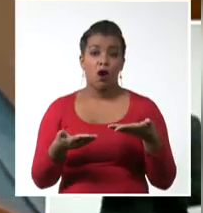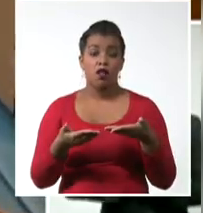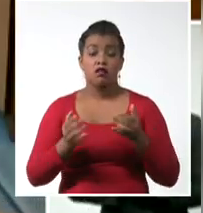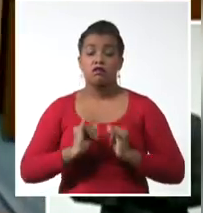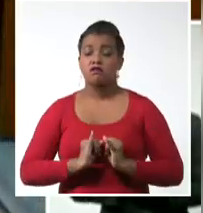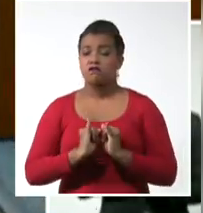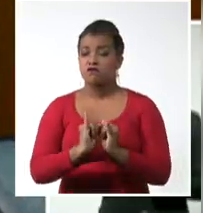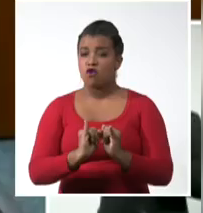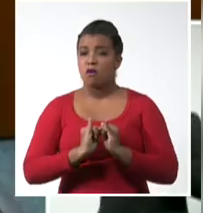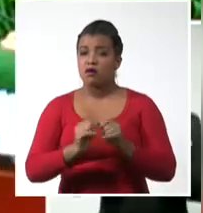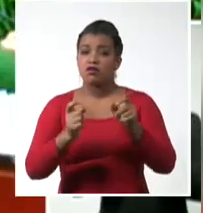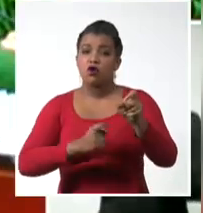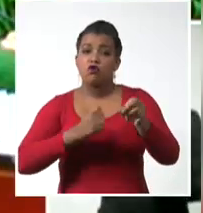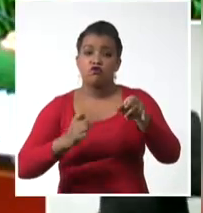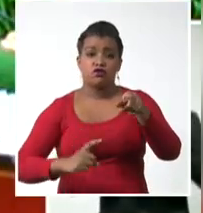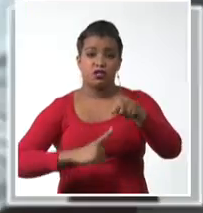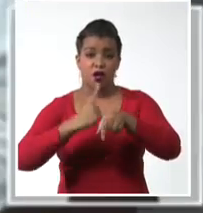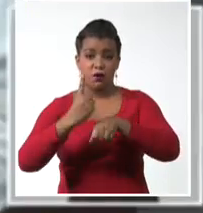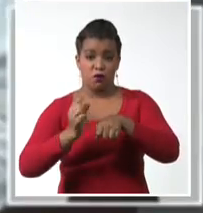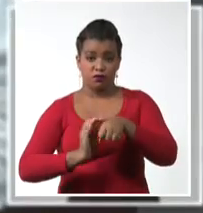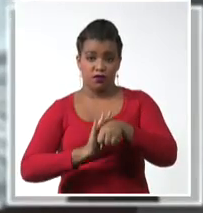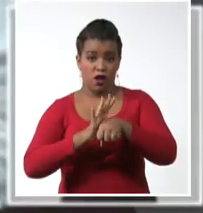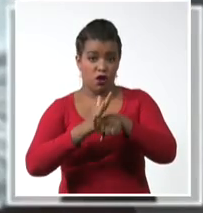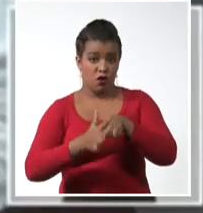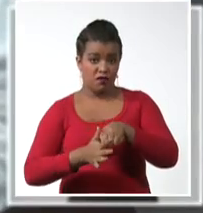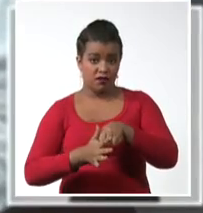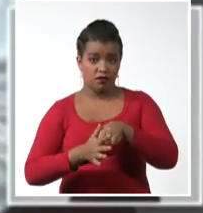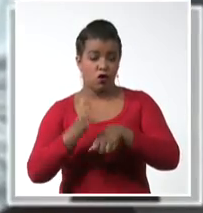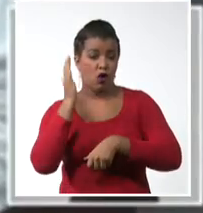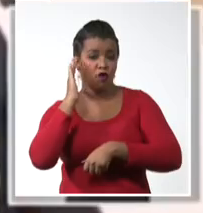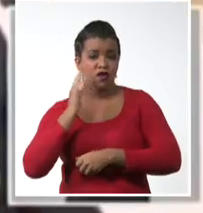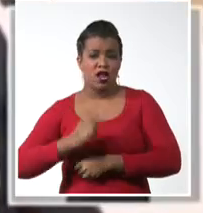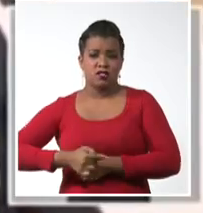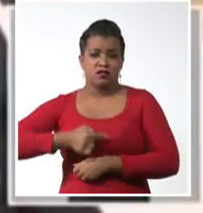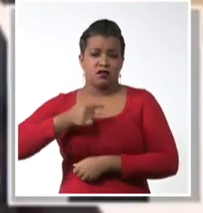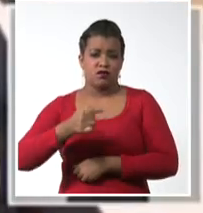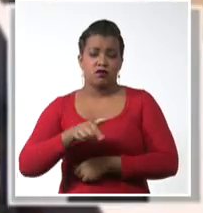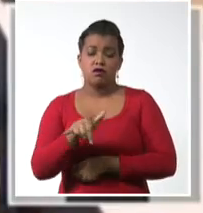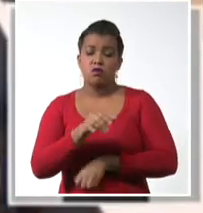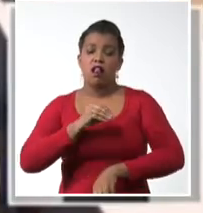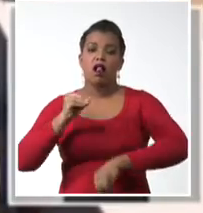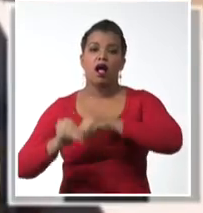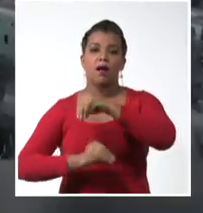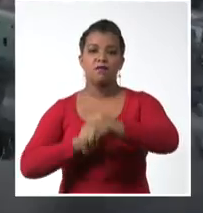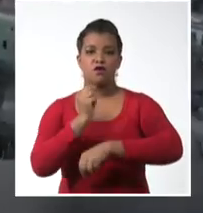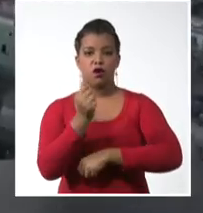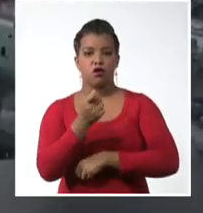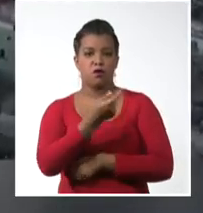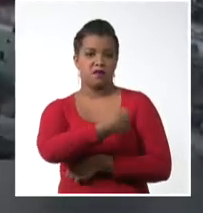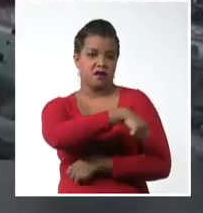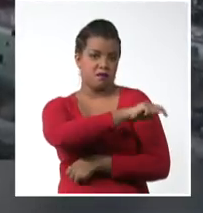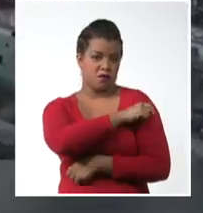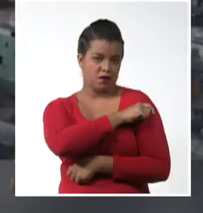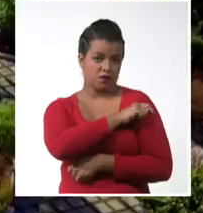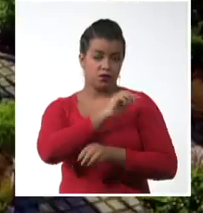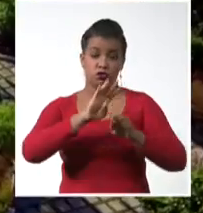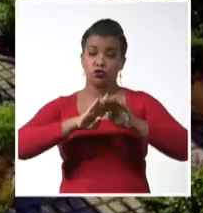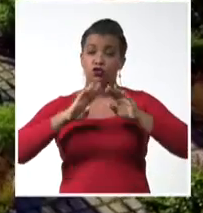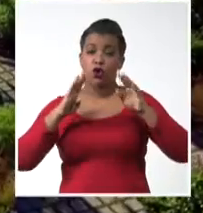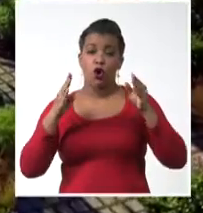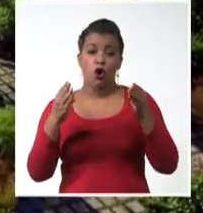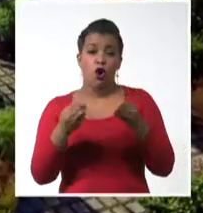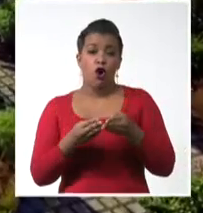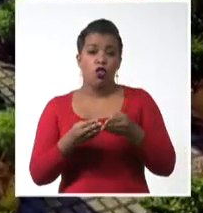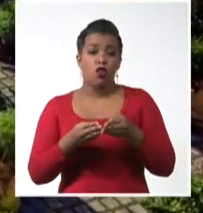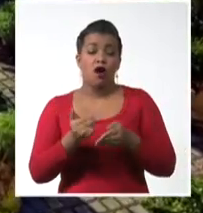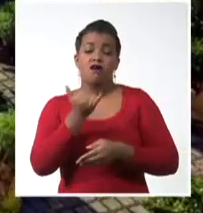al enfrentamiento y prevención de la COVID-19 y el seguimiento a los cambios económicos que lleva la nación. En todo cuanto incida en la sociedad